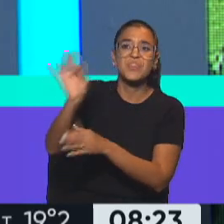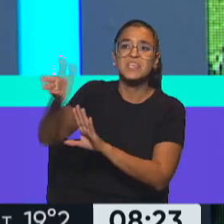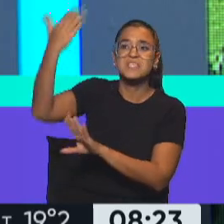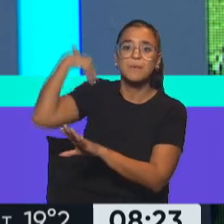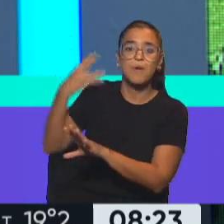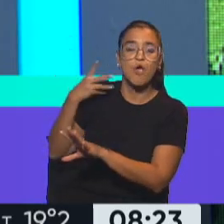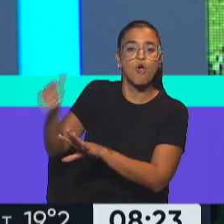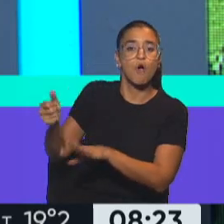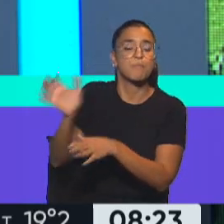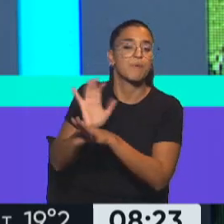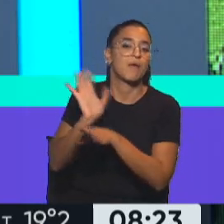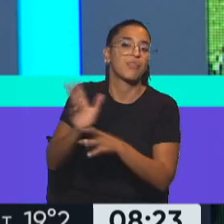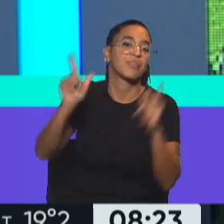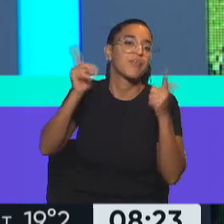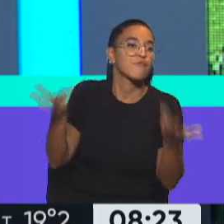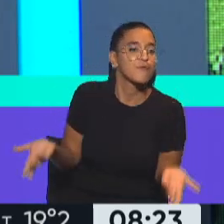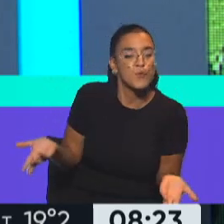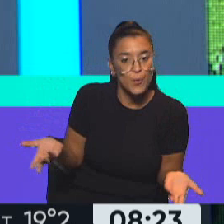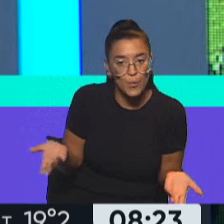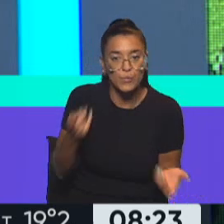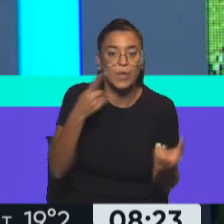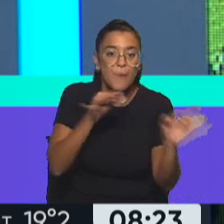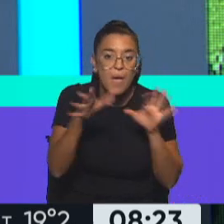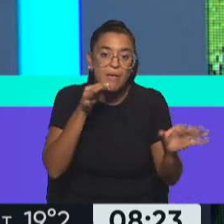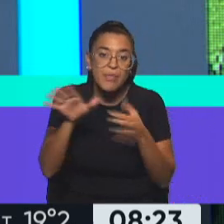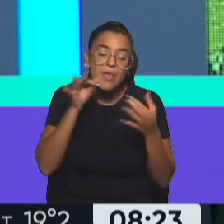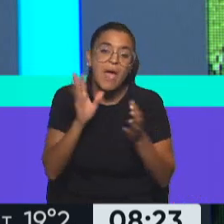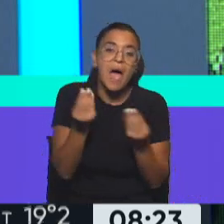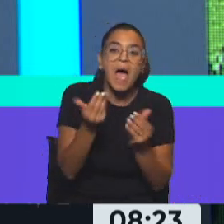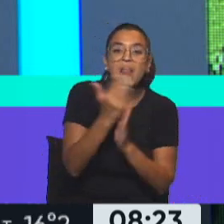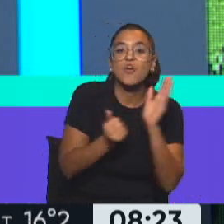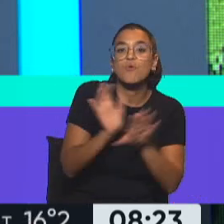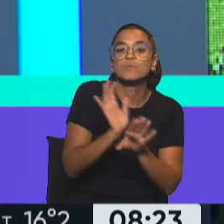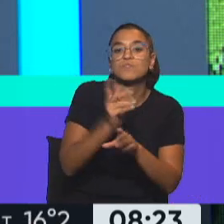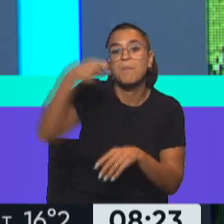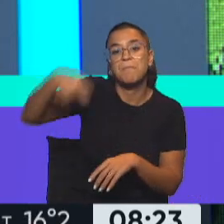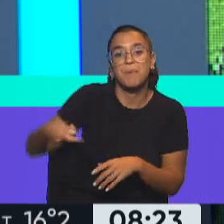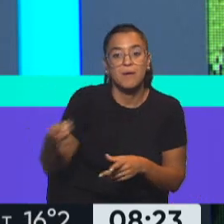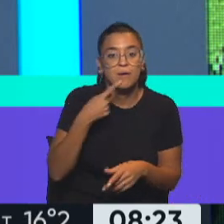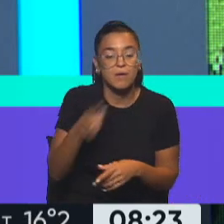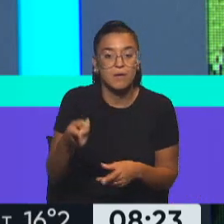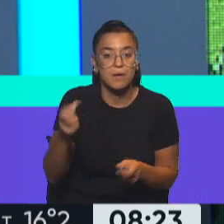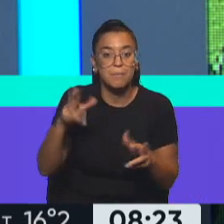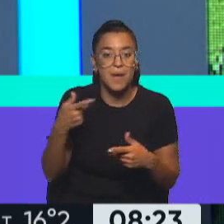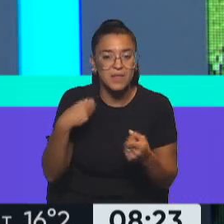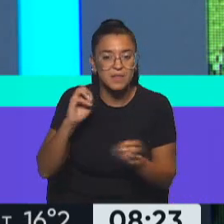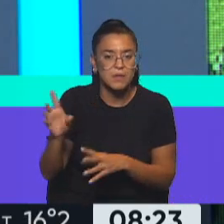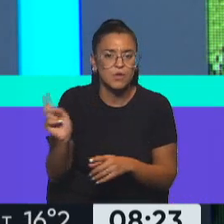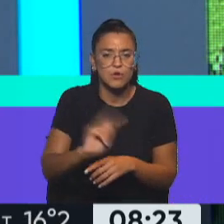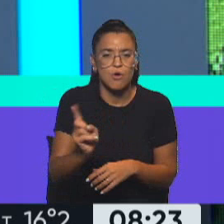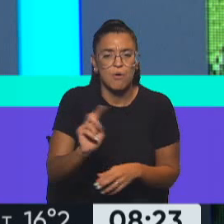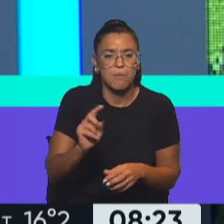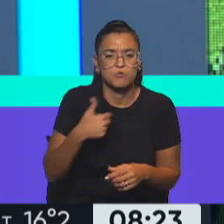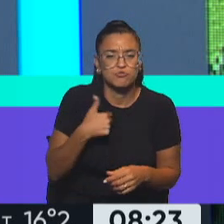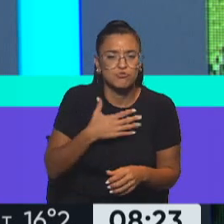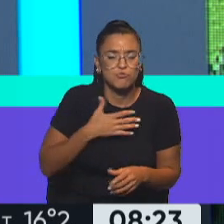están disfrutando de todo este festín que lo están vendiendo la harina como si lo hubiesen pagado. ¿Estás tirando pan todos los días? No, pan,